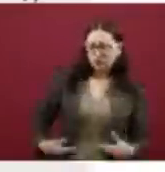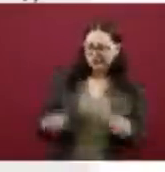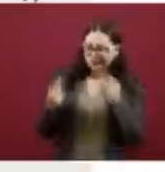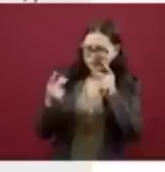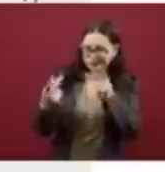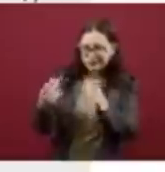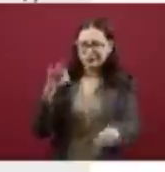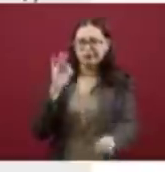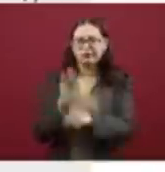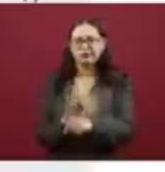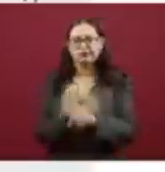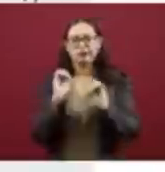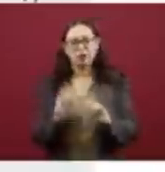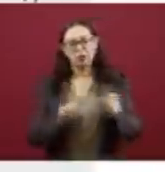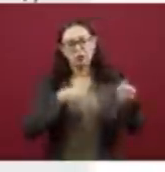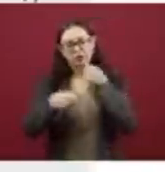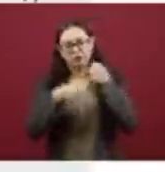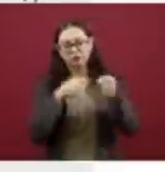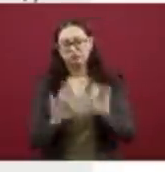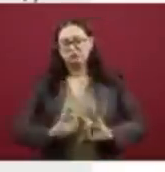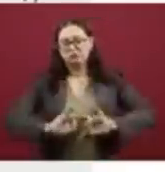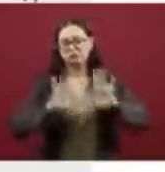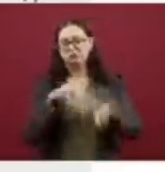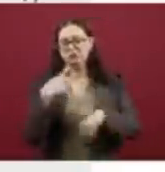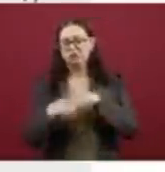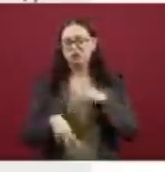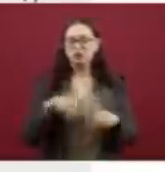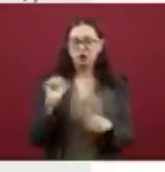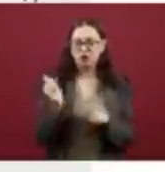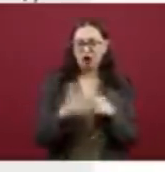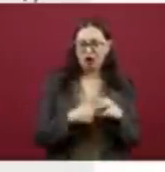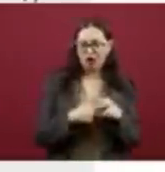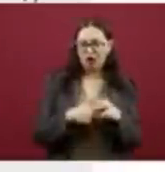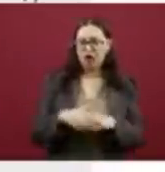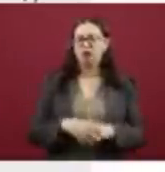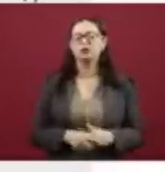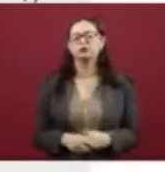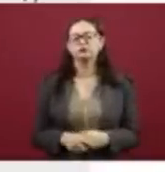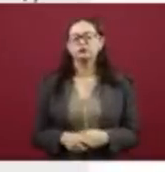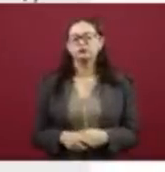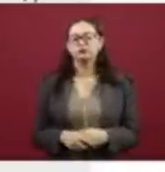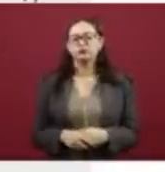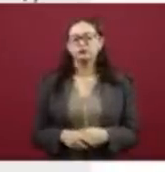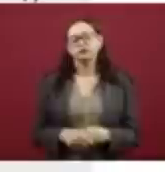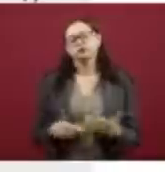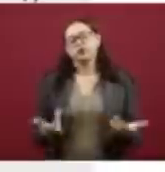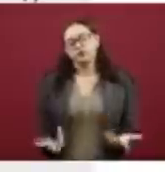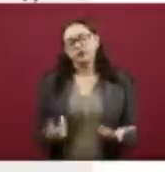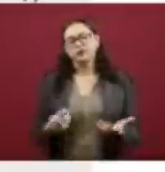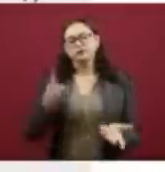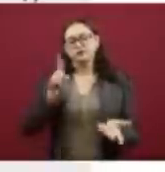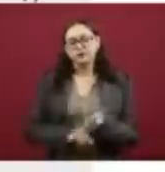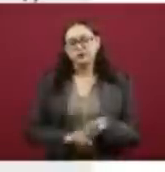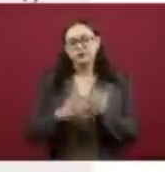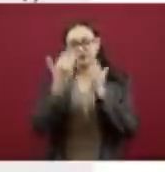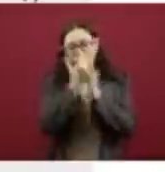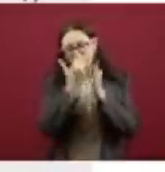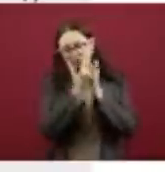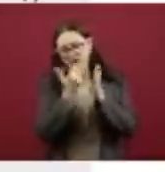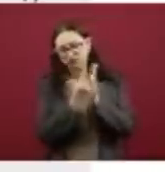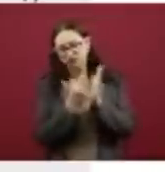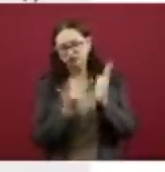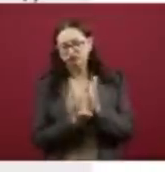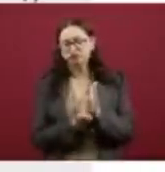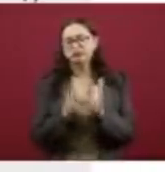una situación de riesgo. Y las medidas que se adoptan en torno a este mecanismo resurgen de una junta